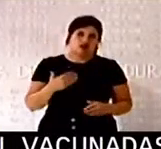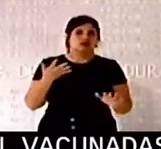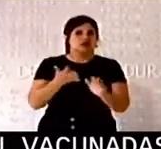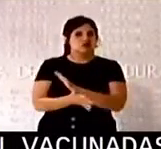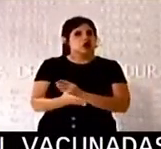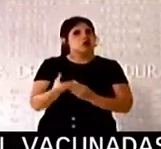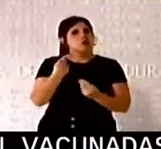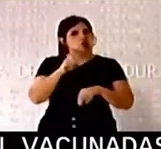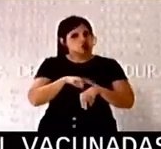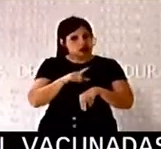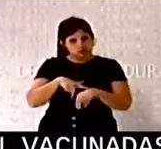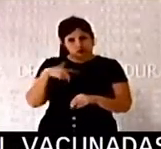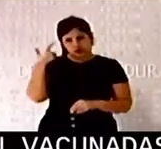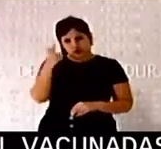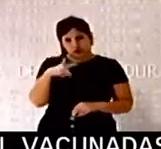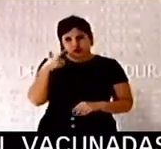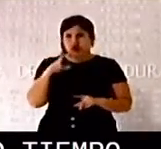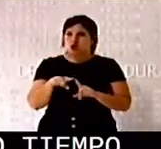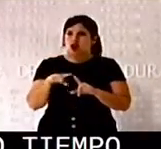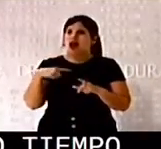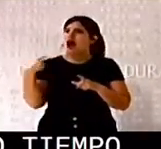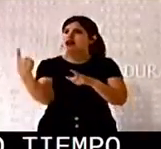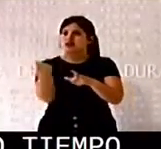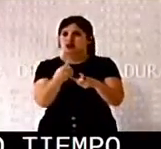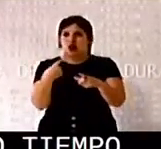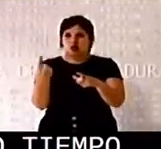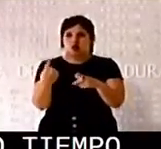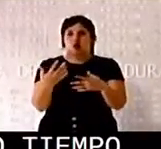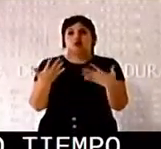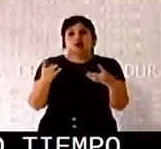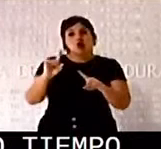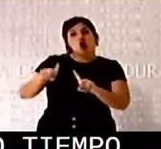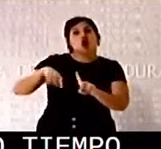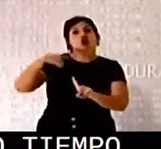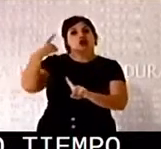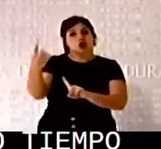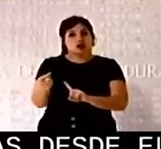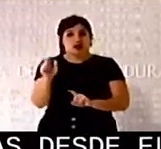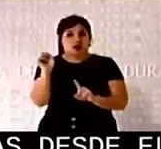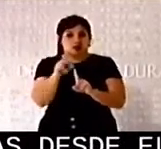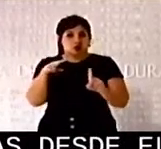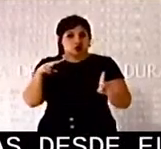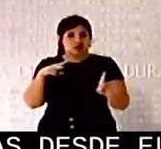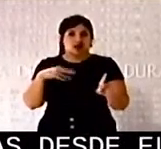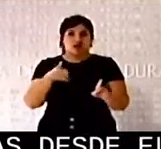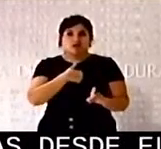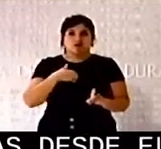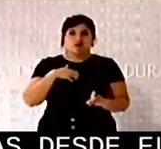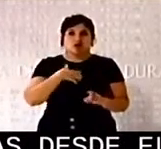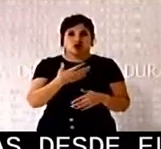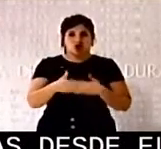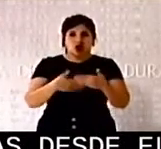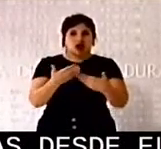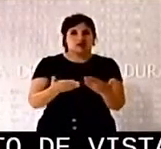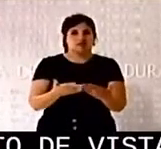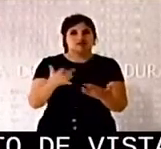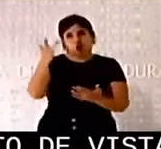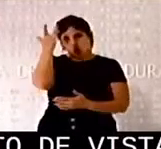tiempo aisladas y, por lo tanto, con consecuencias desde el punto de vista funcional y desde el punto de vista